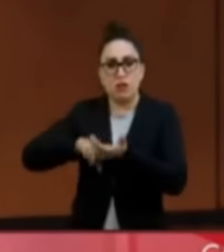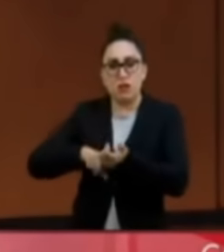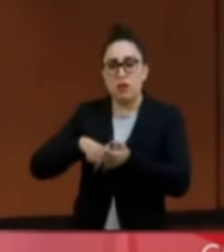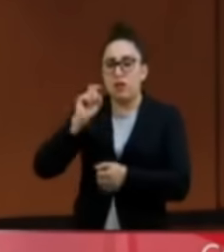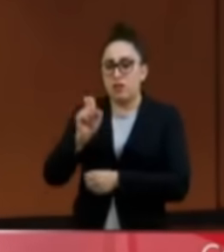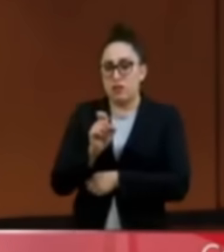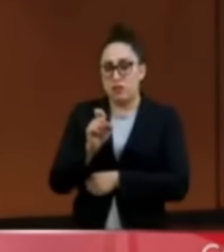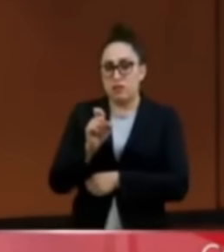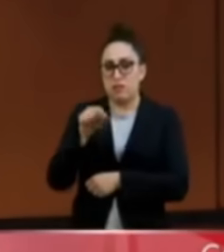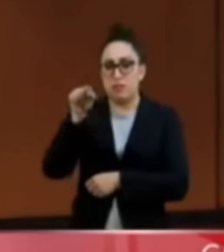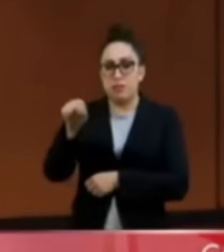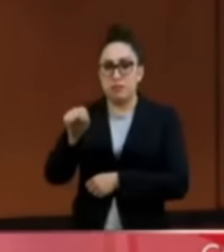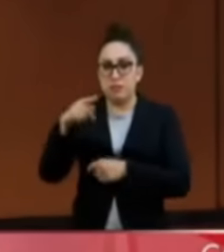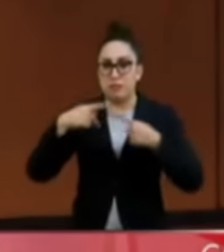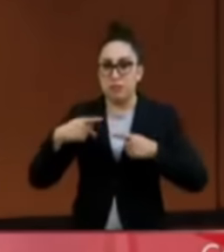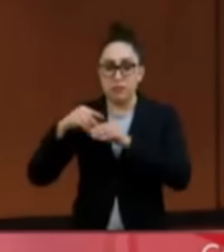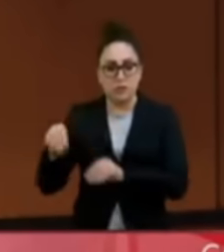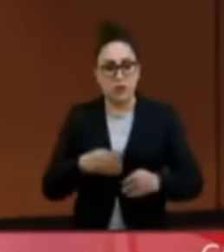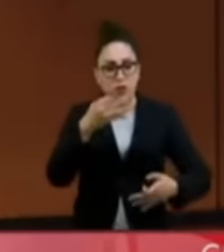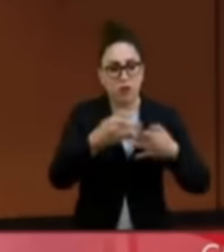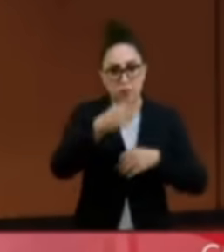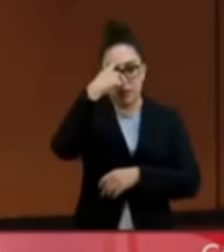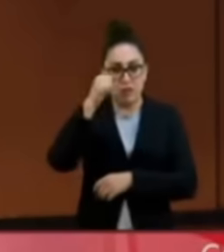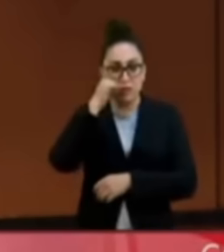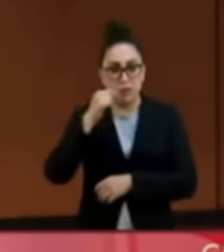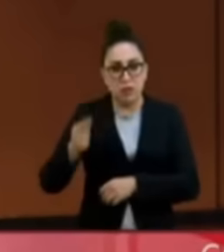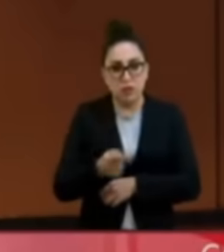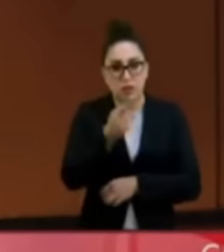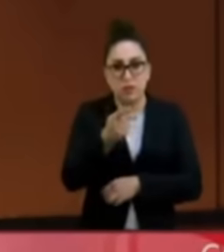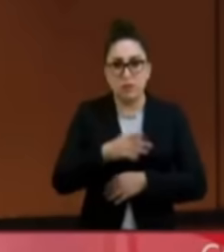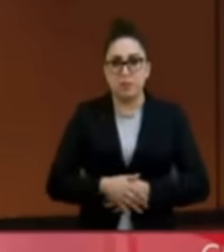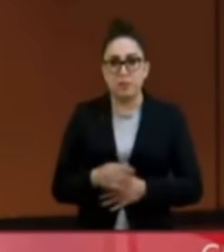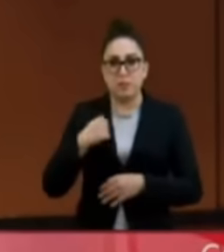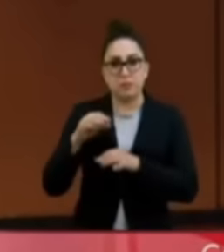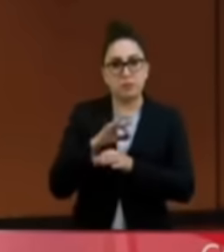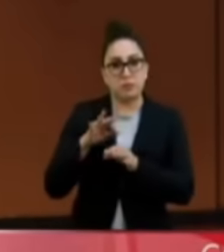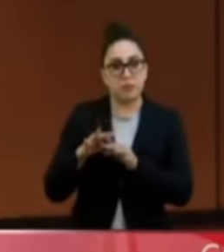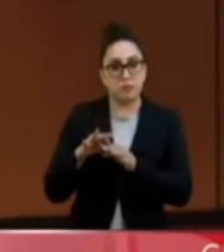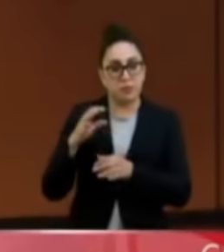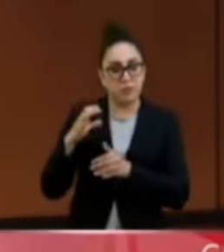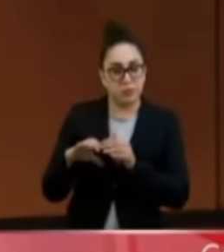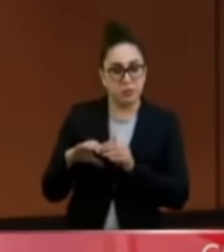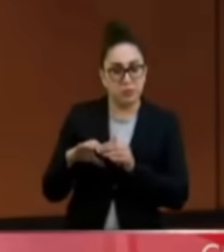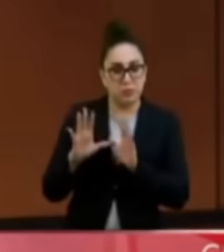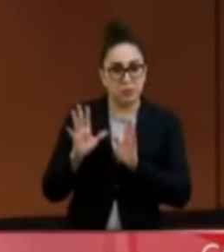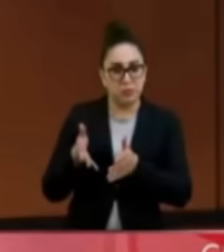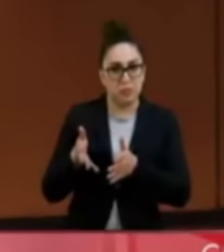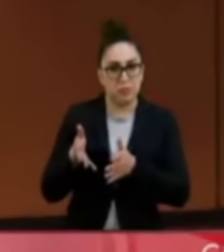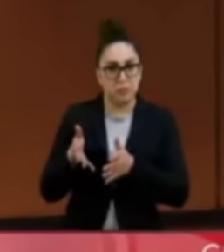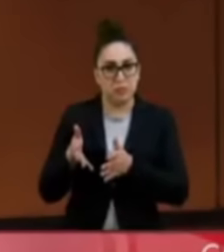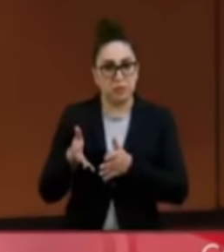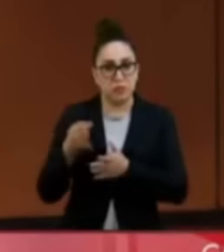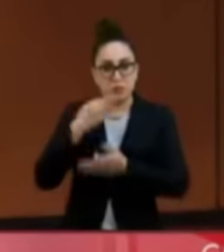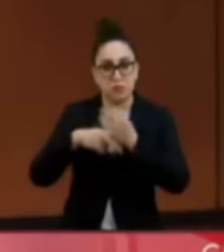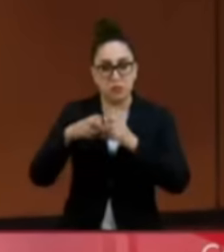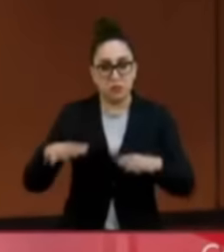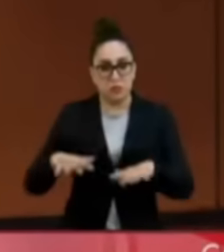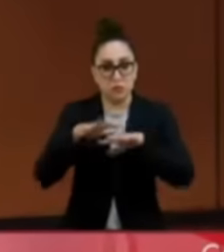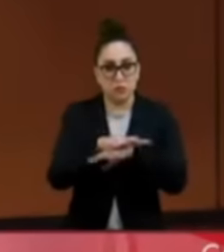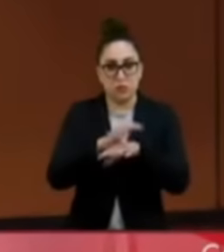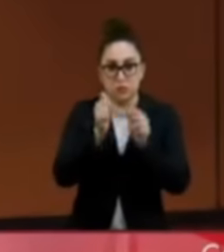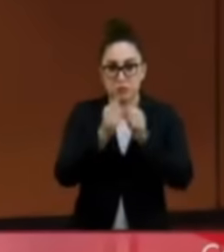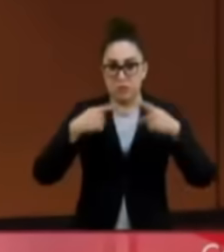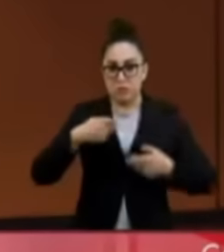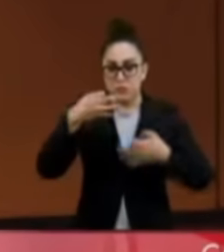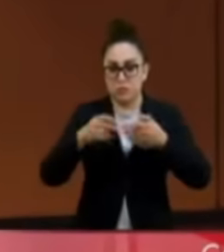que el que es de una vez juez, es juez para toda la vida. Culmino ahora, sí, presidente. La elección y la renovación son excelentes garantías.